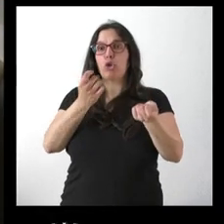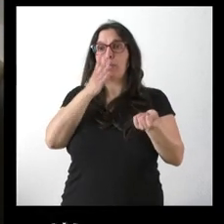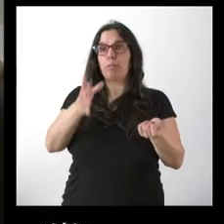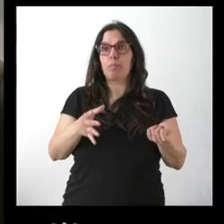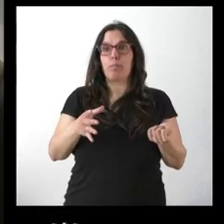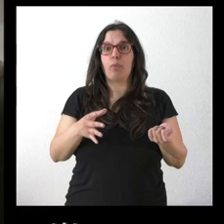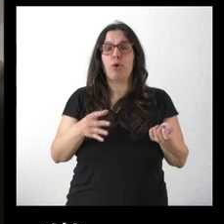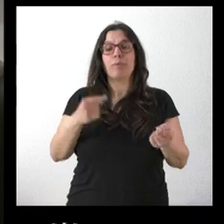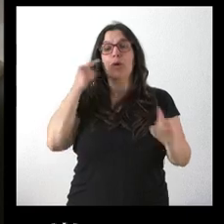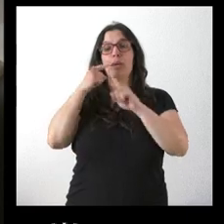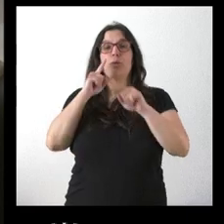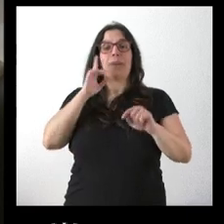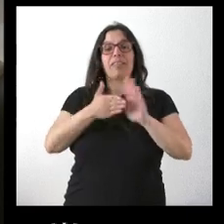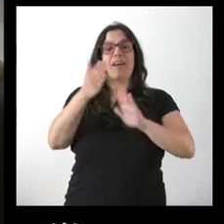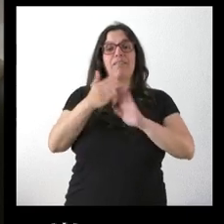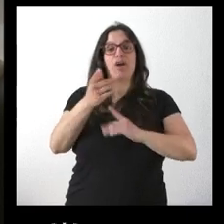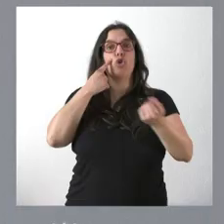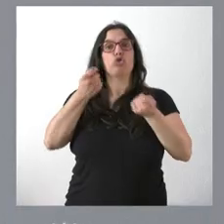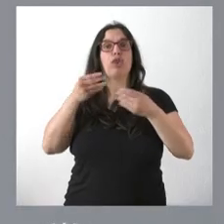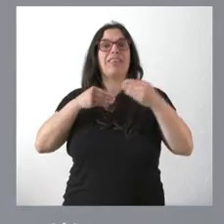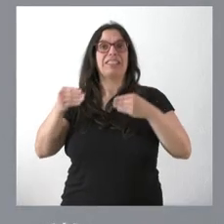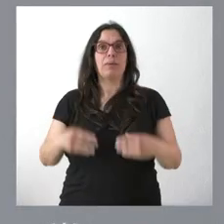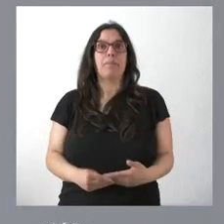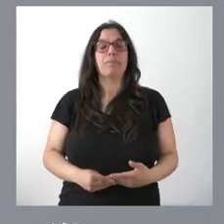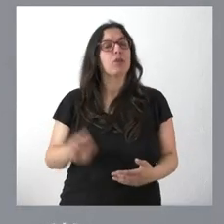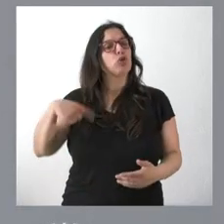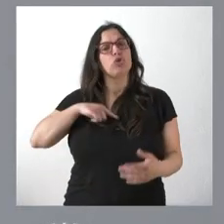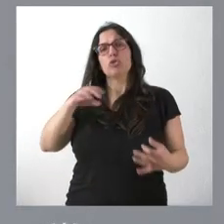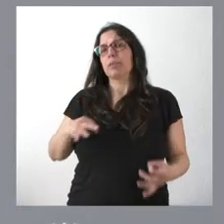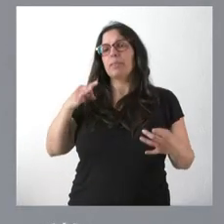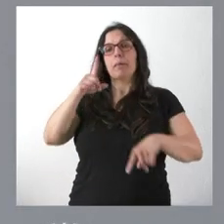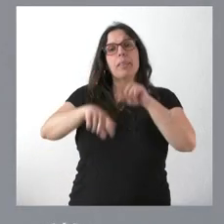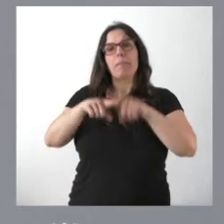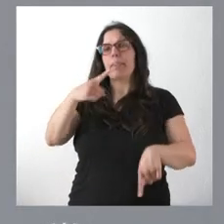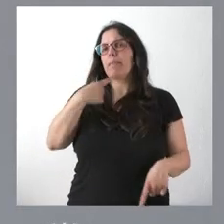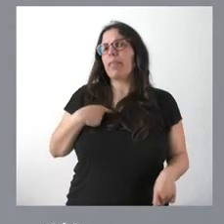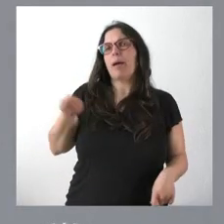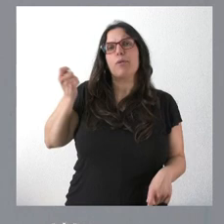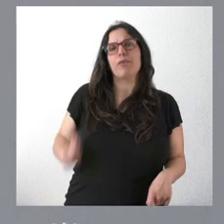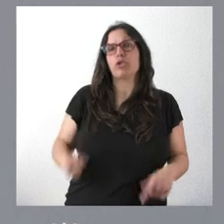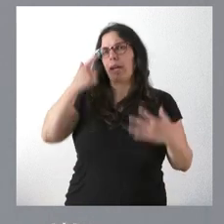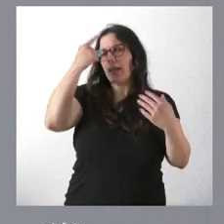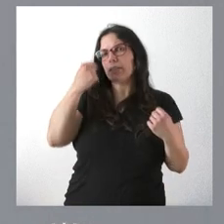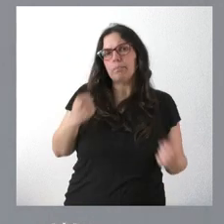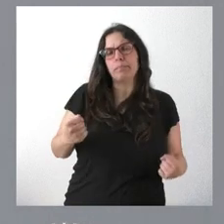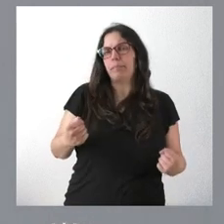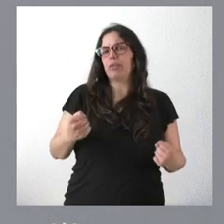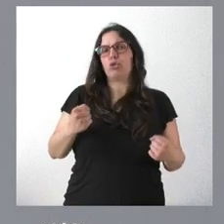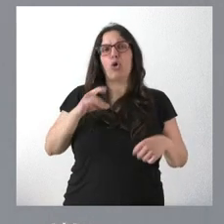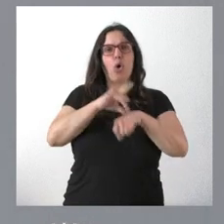hacia flexibilización de estos controles. Ahí estaremos siempre a lo que nos digan los profesionales sanitarios y muy especialmente los